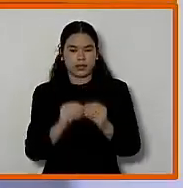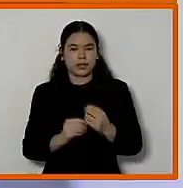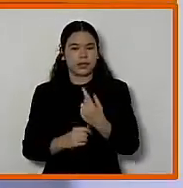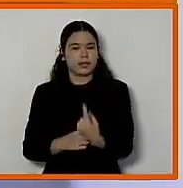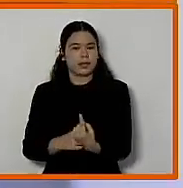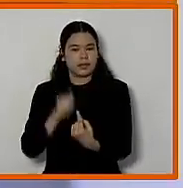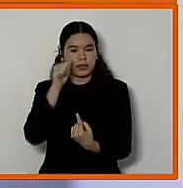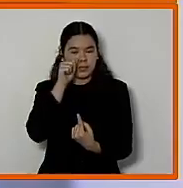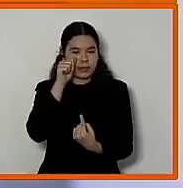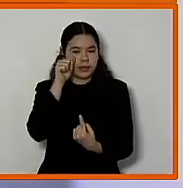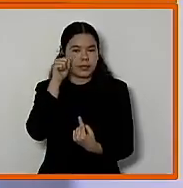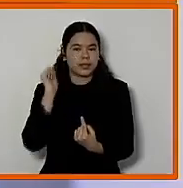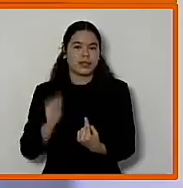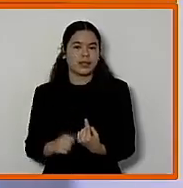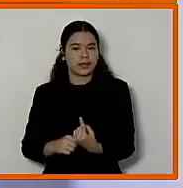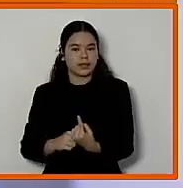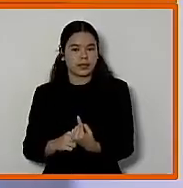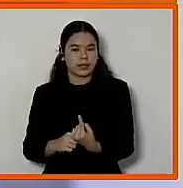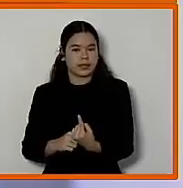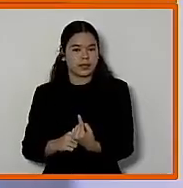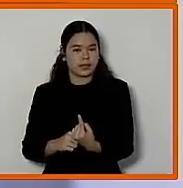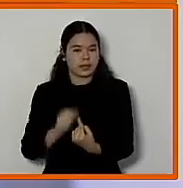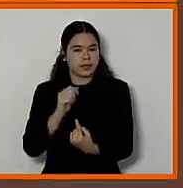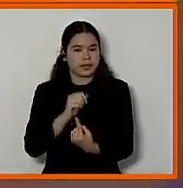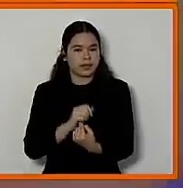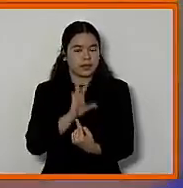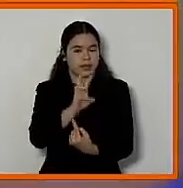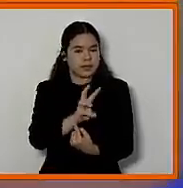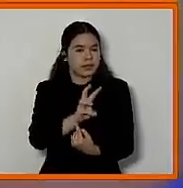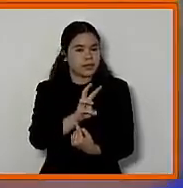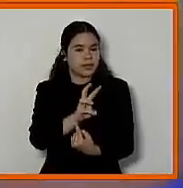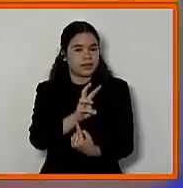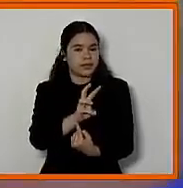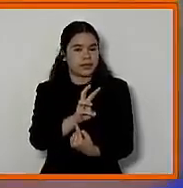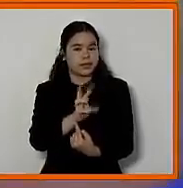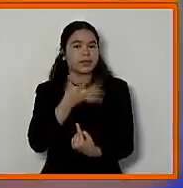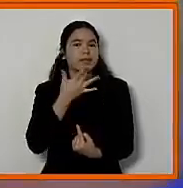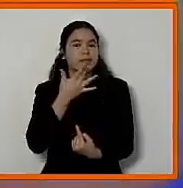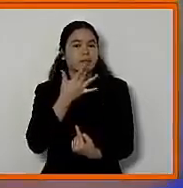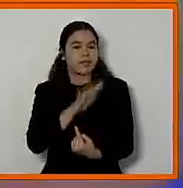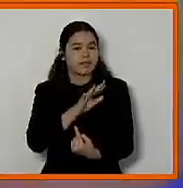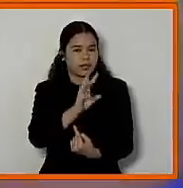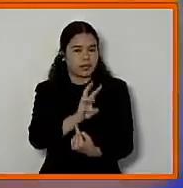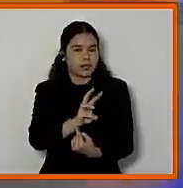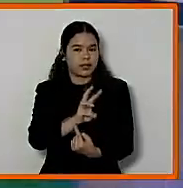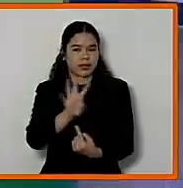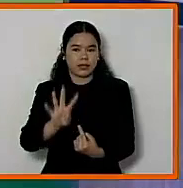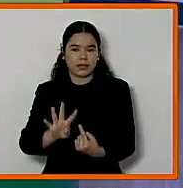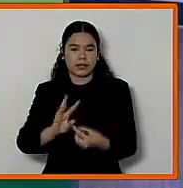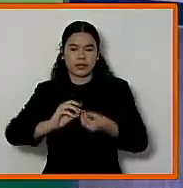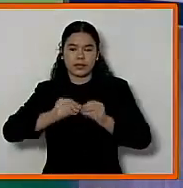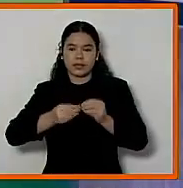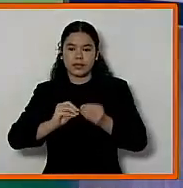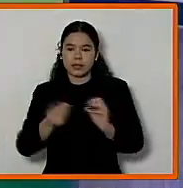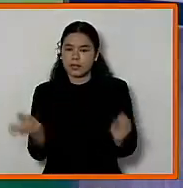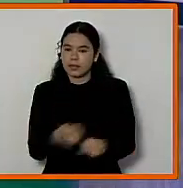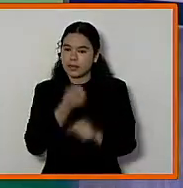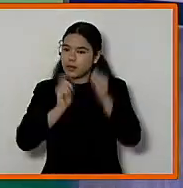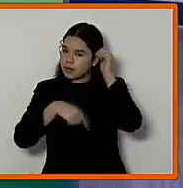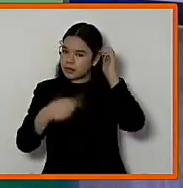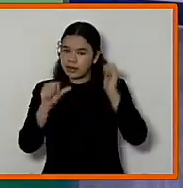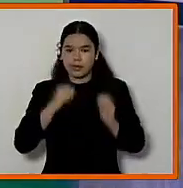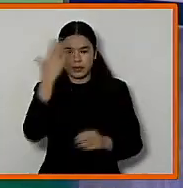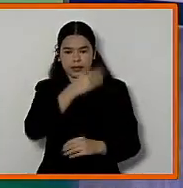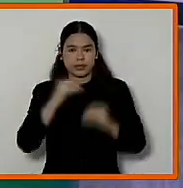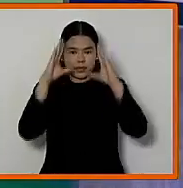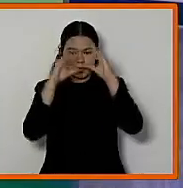dígito, atentos, este es el 6. Segundo dígito, suerte, este es el 4. Número favorecido para esta linda noche